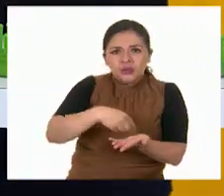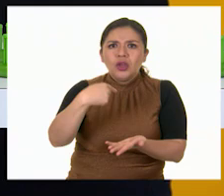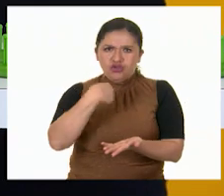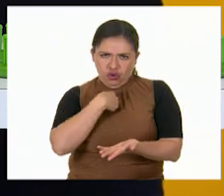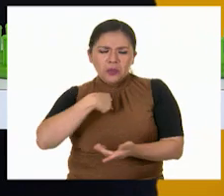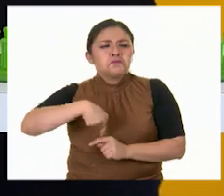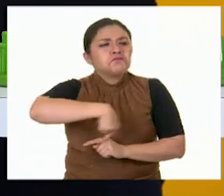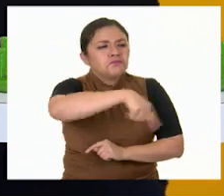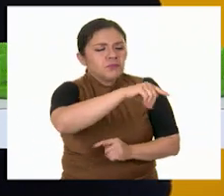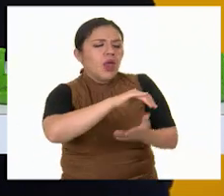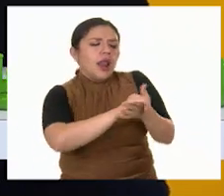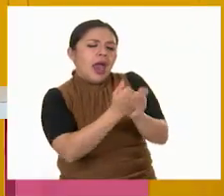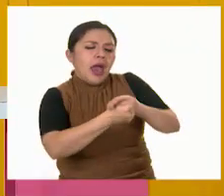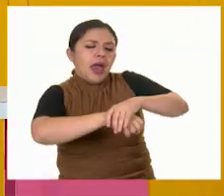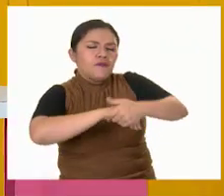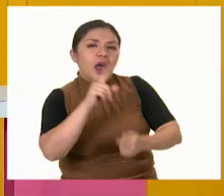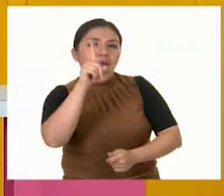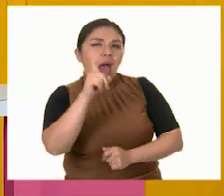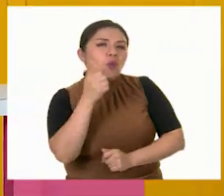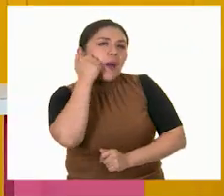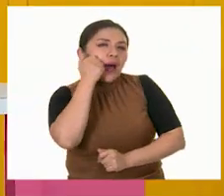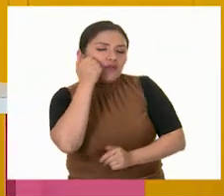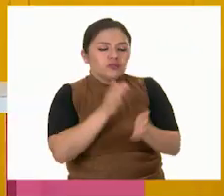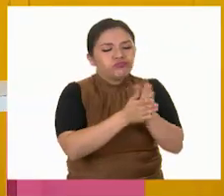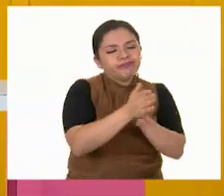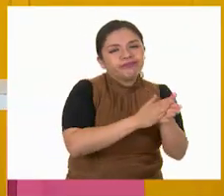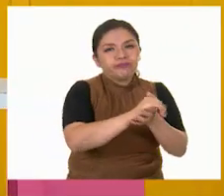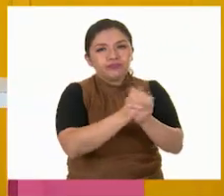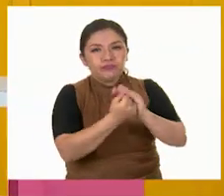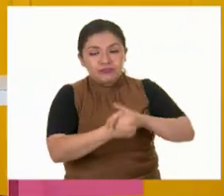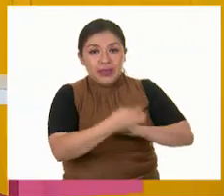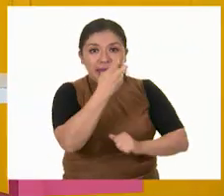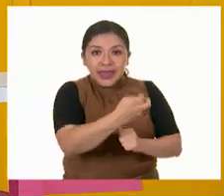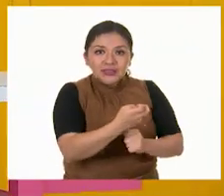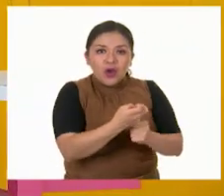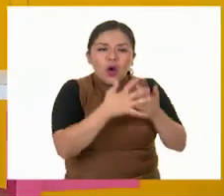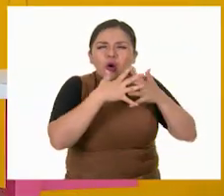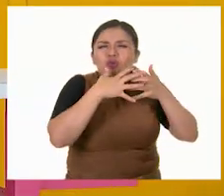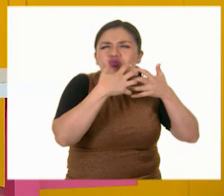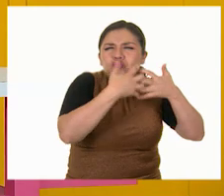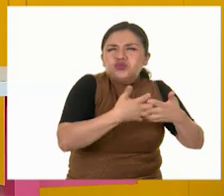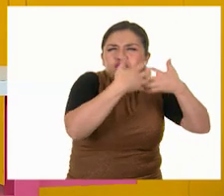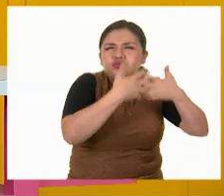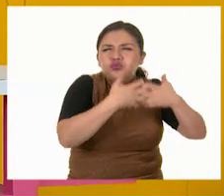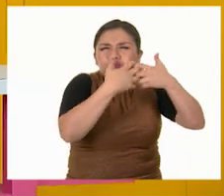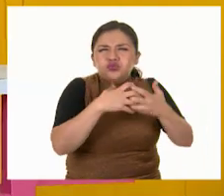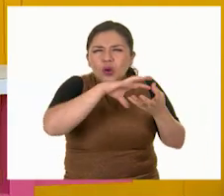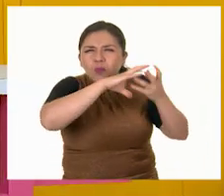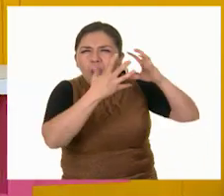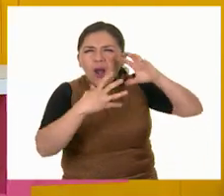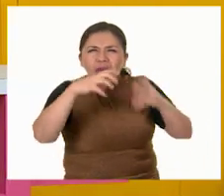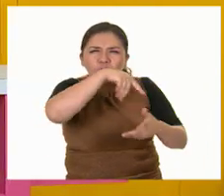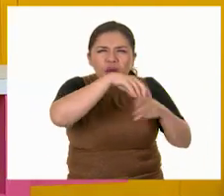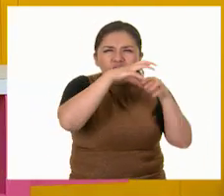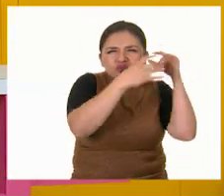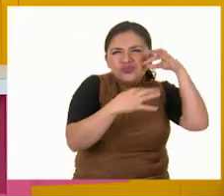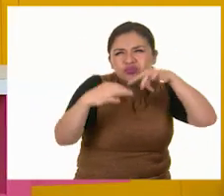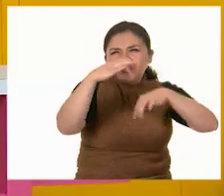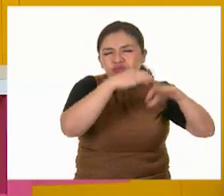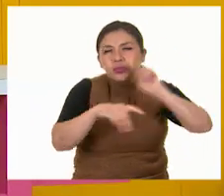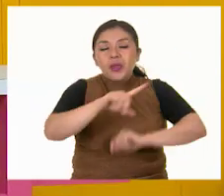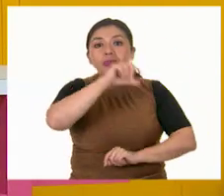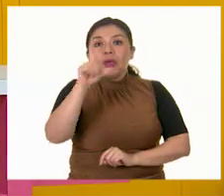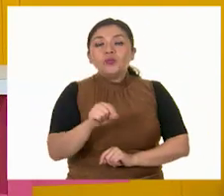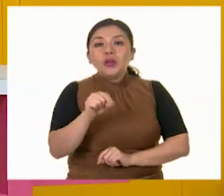voy, me lavo las manos con agua y jabón y entonces entran en juego todas esas moléculas y de